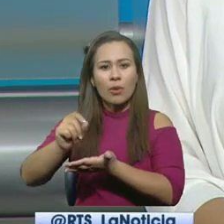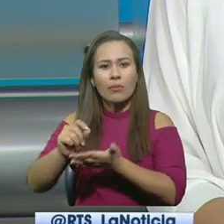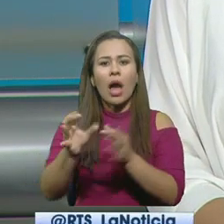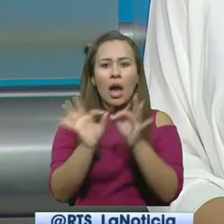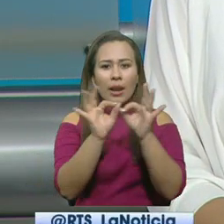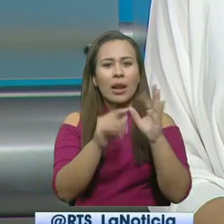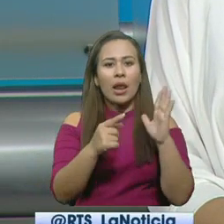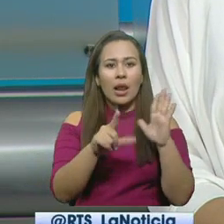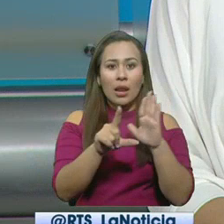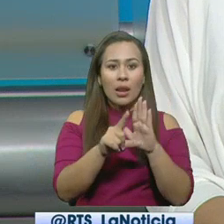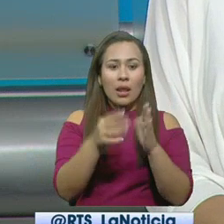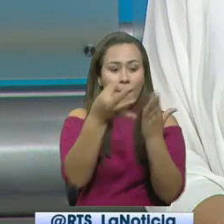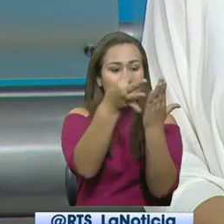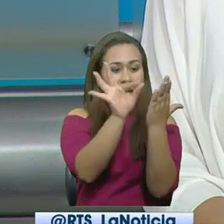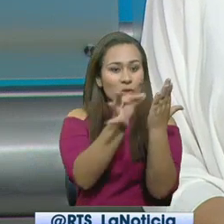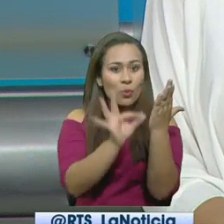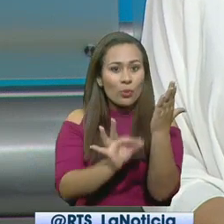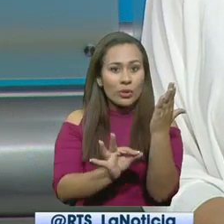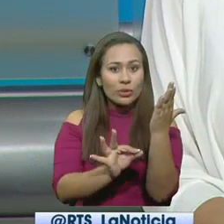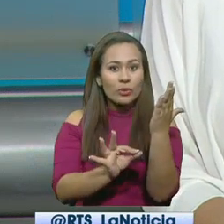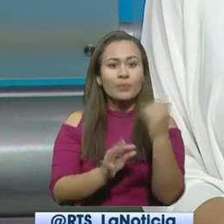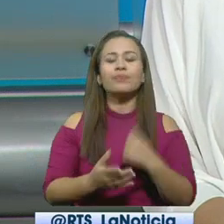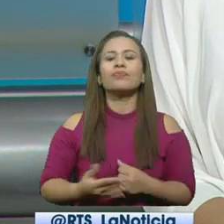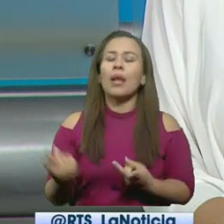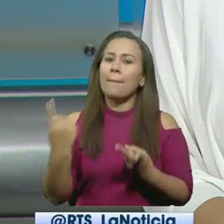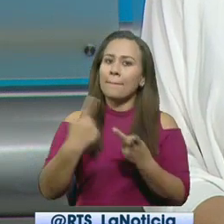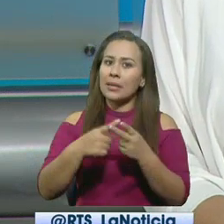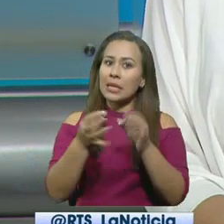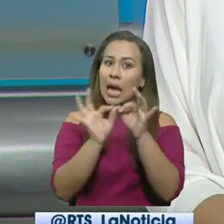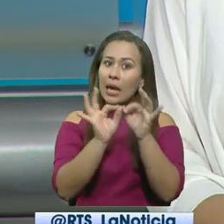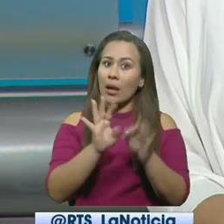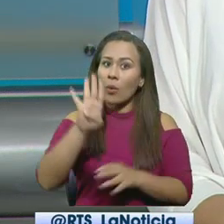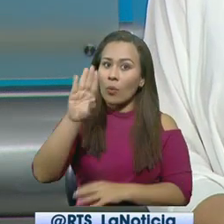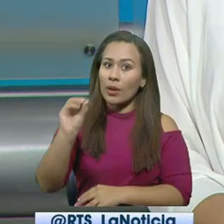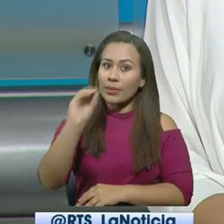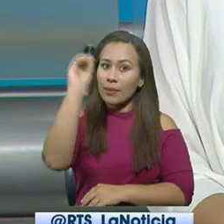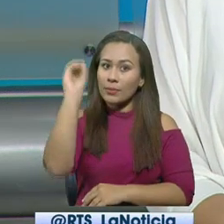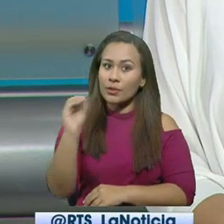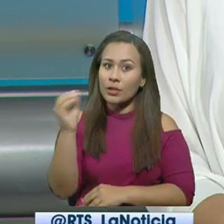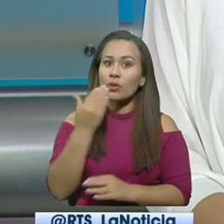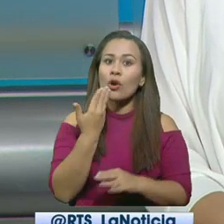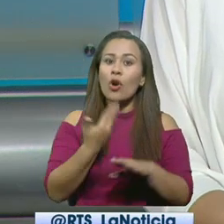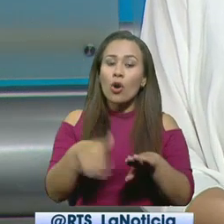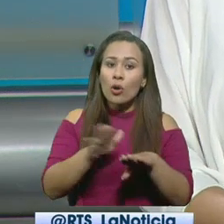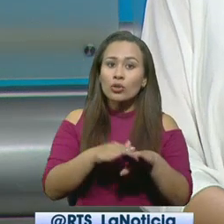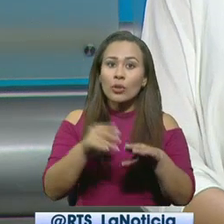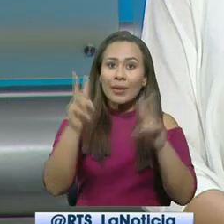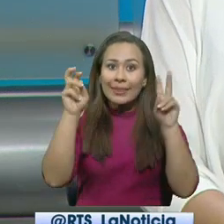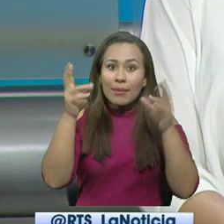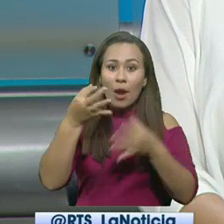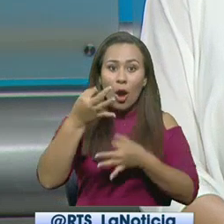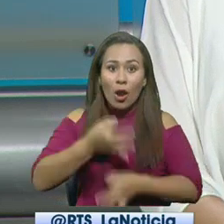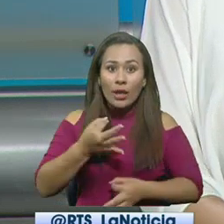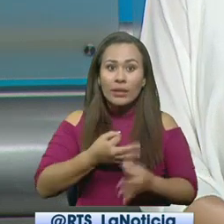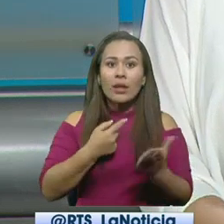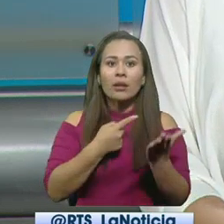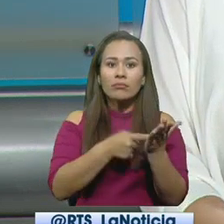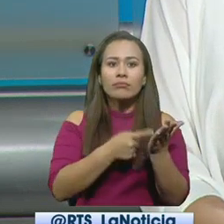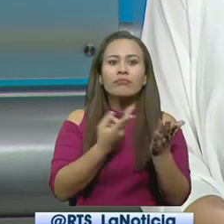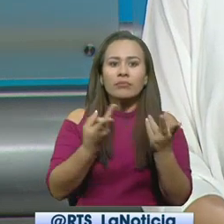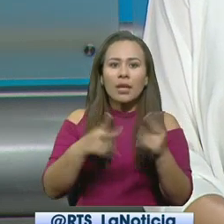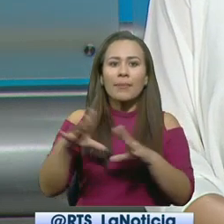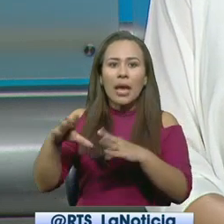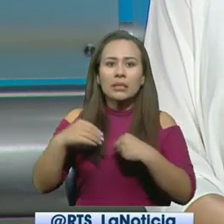presupuestaria para el 2018. Además, con una modificación del 40% del texto original, también se aceptó el informe del